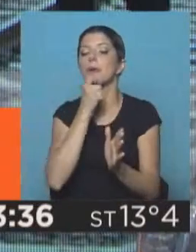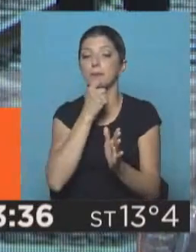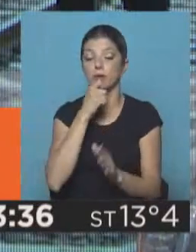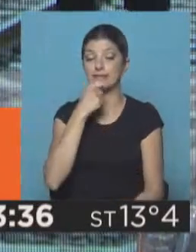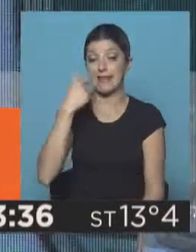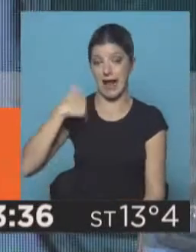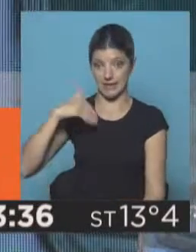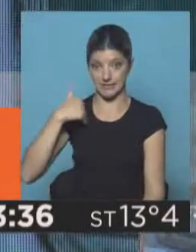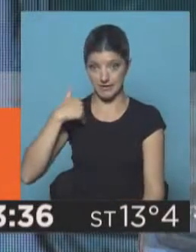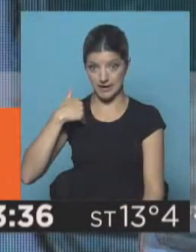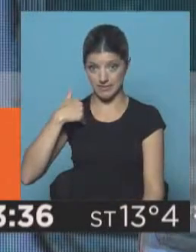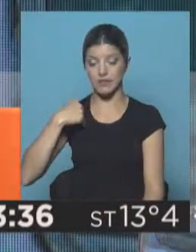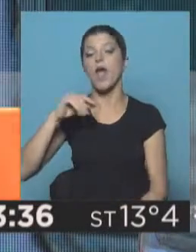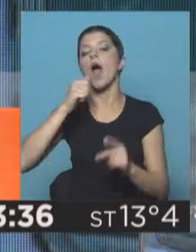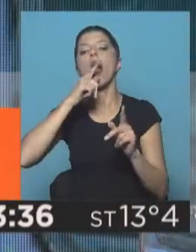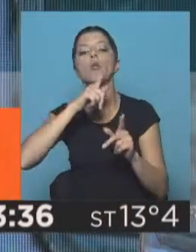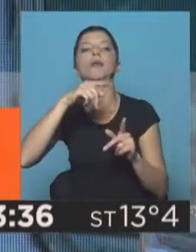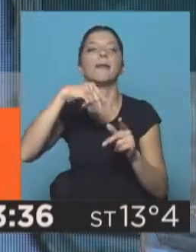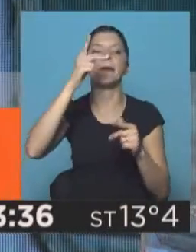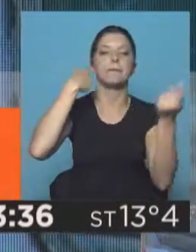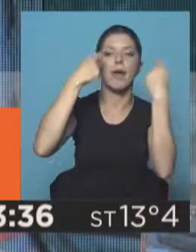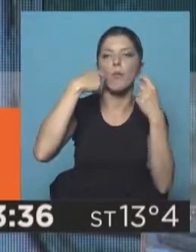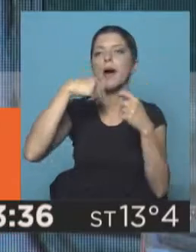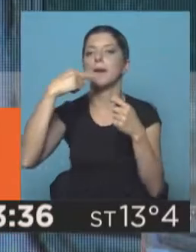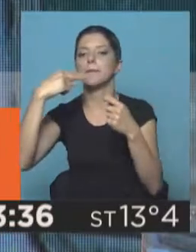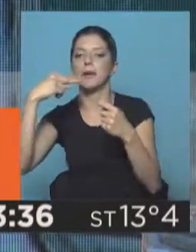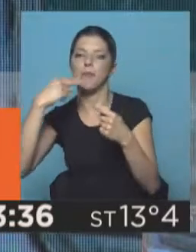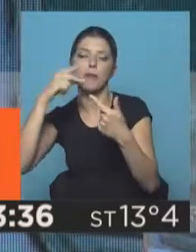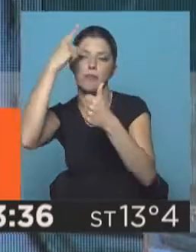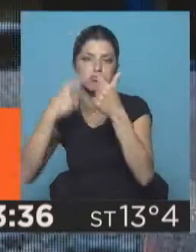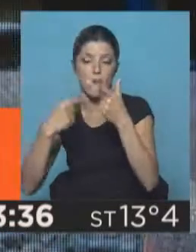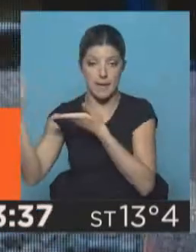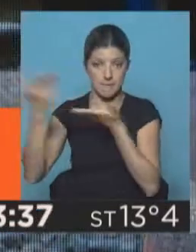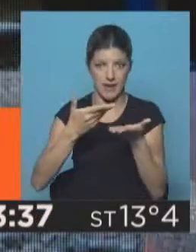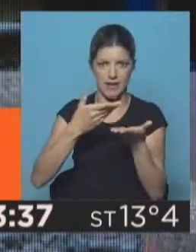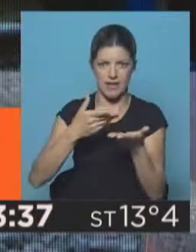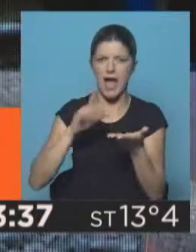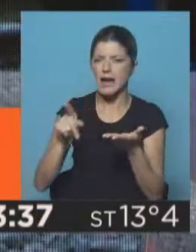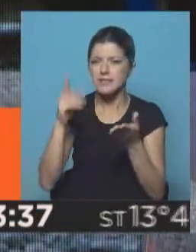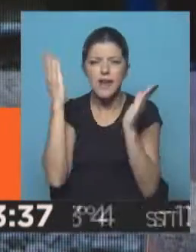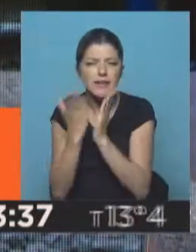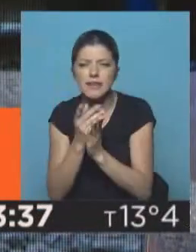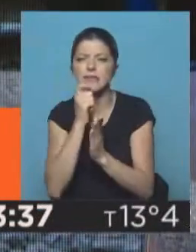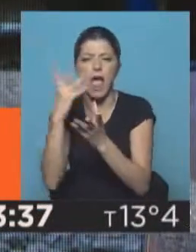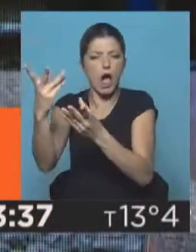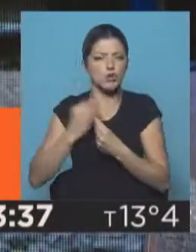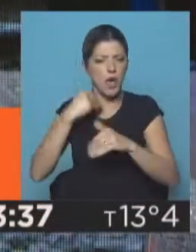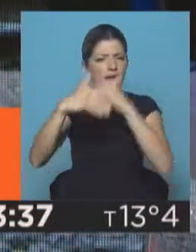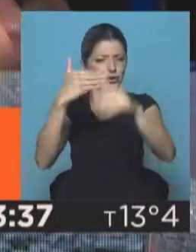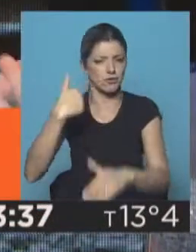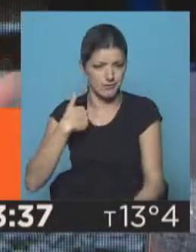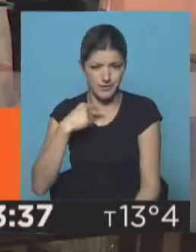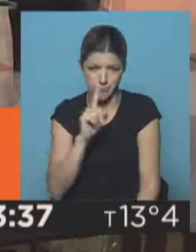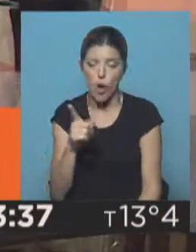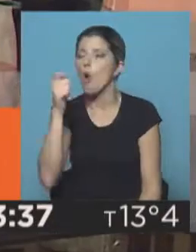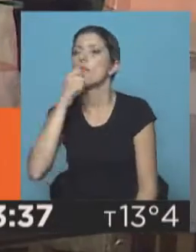a población de países limítrofes, paraguayos, peruanos, bolivianos, etcétera, no se pregunta si contribuyen o no al desarrollo, o cuando Venezuela absorbe 1